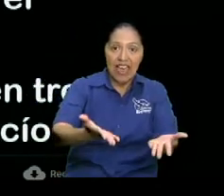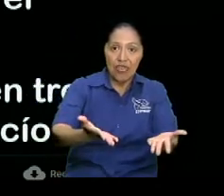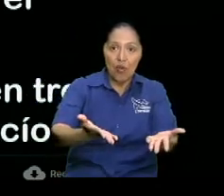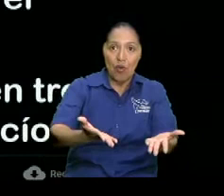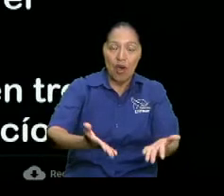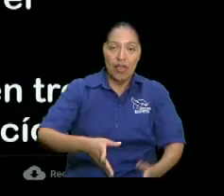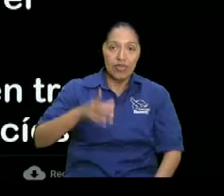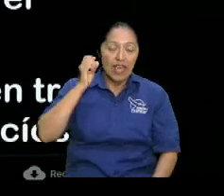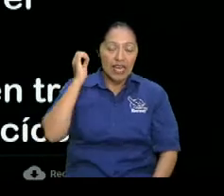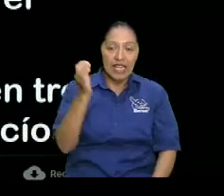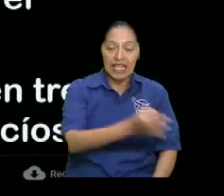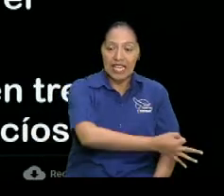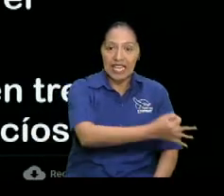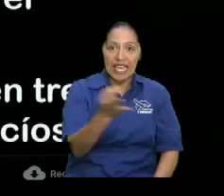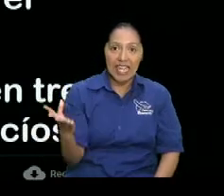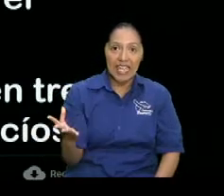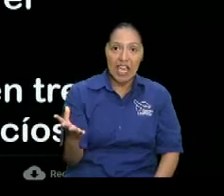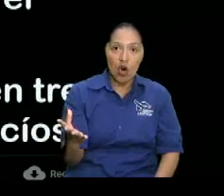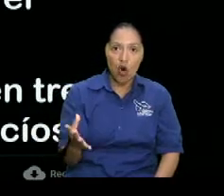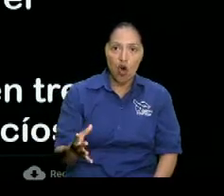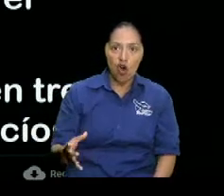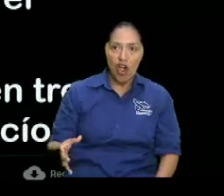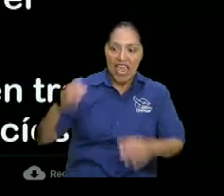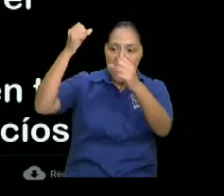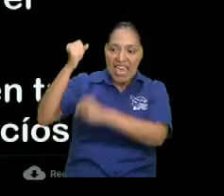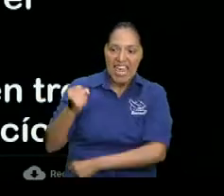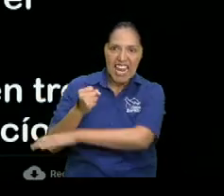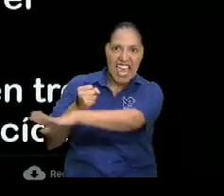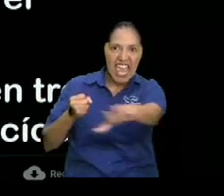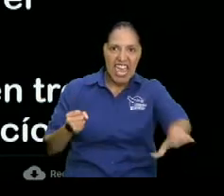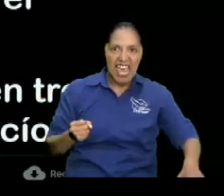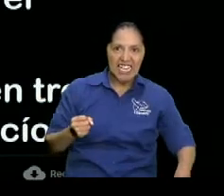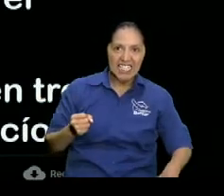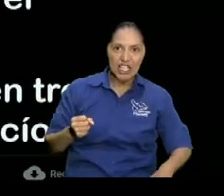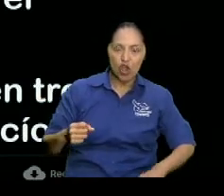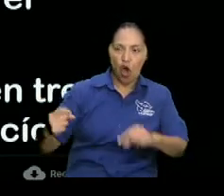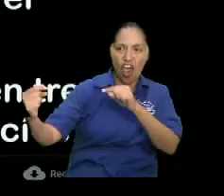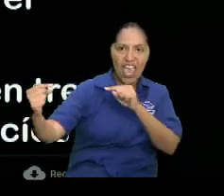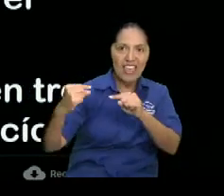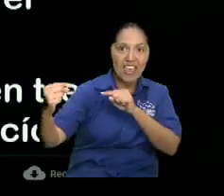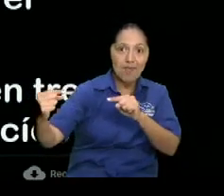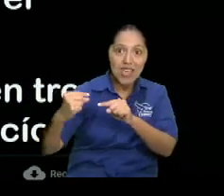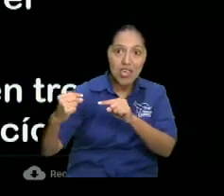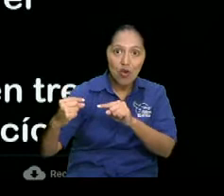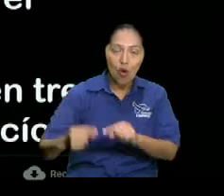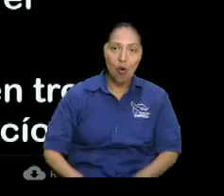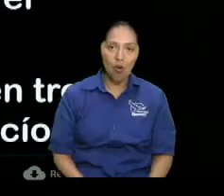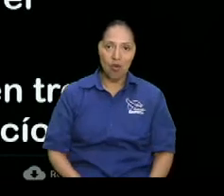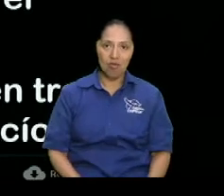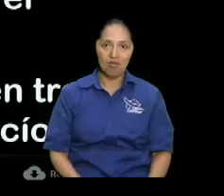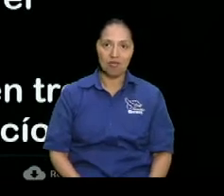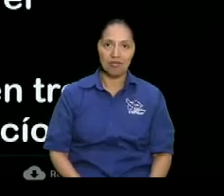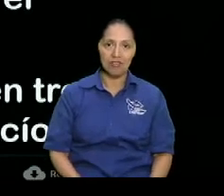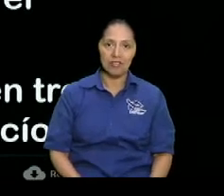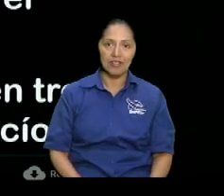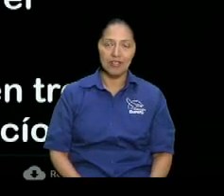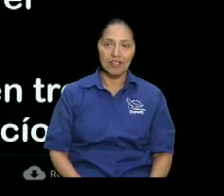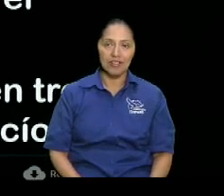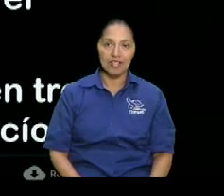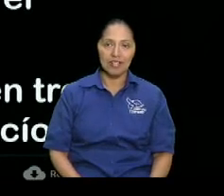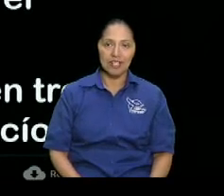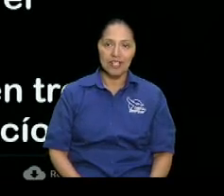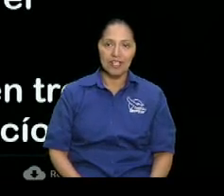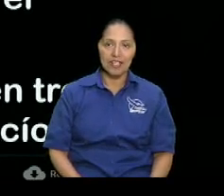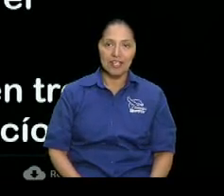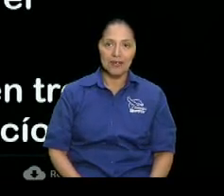campamento. El mismo le dio, el enemigo le dio la interpretación. O sea, como dice, hoy